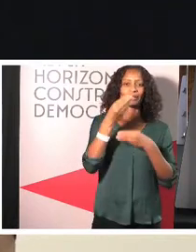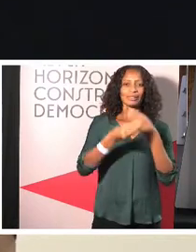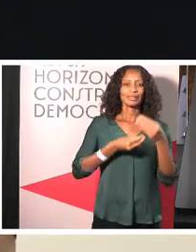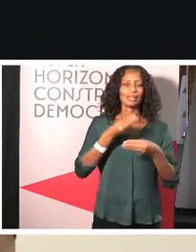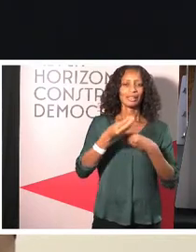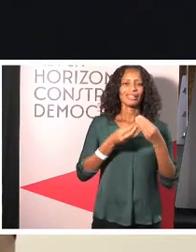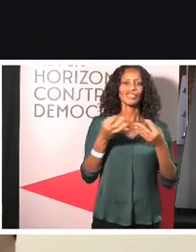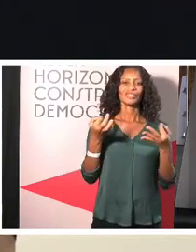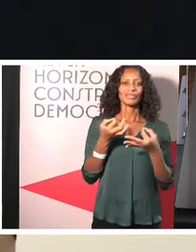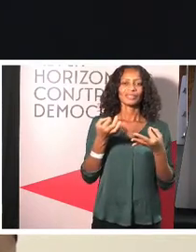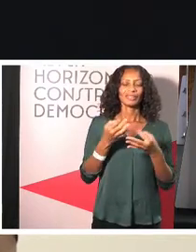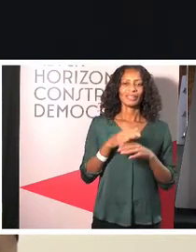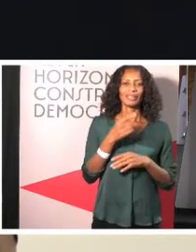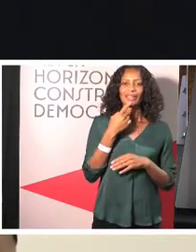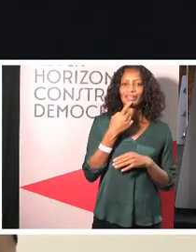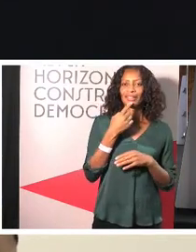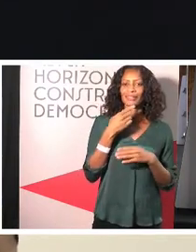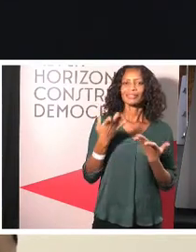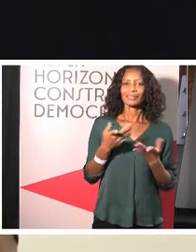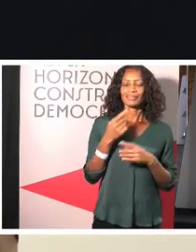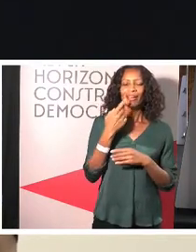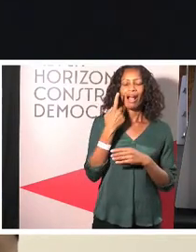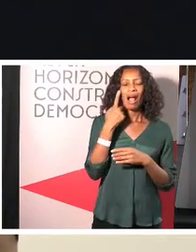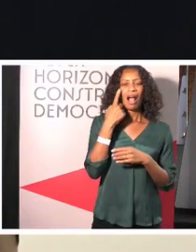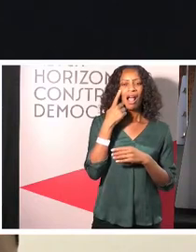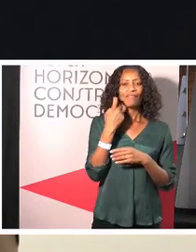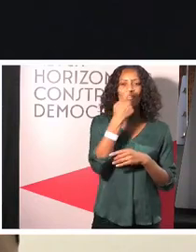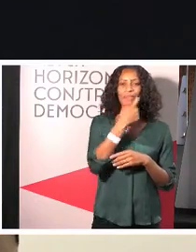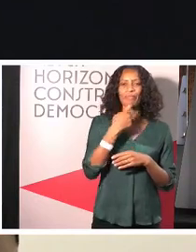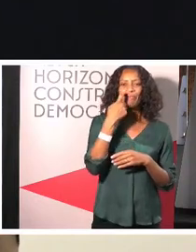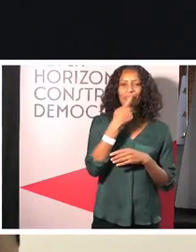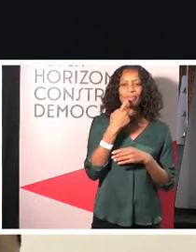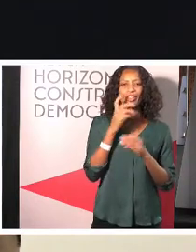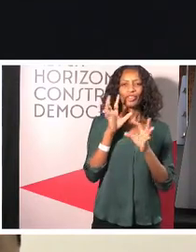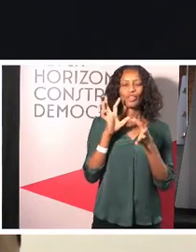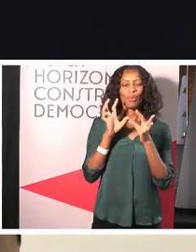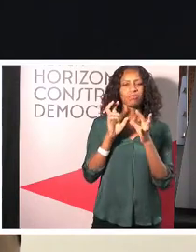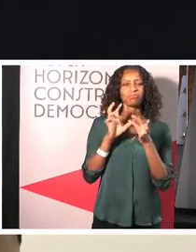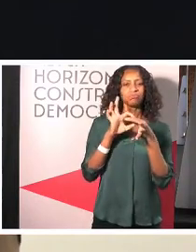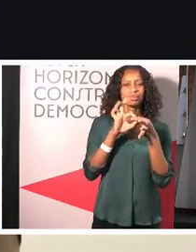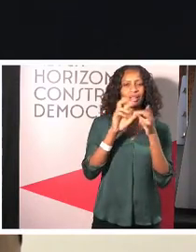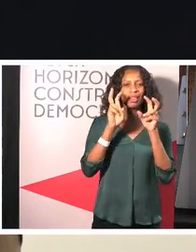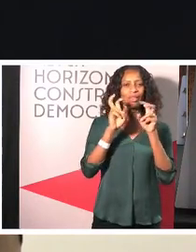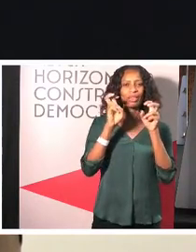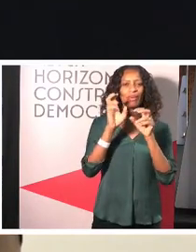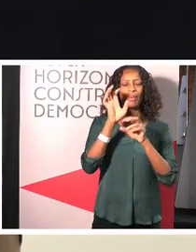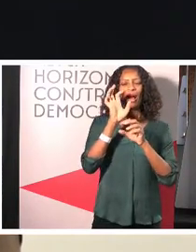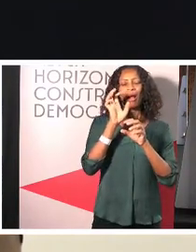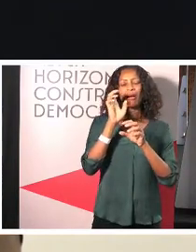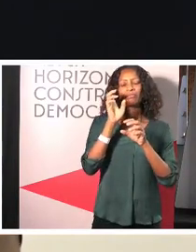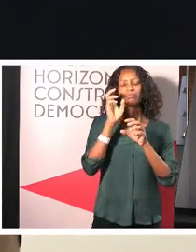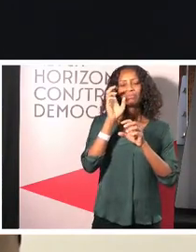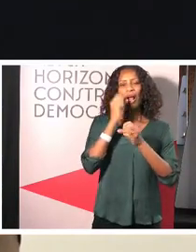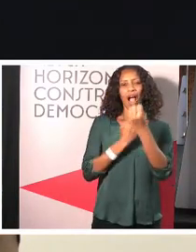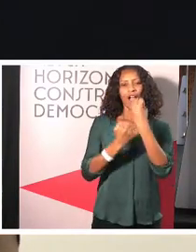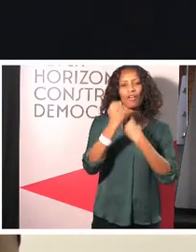y voy a tratar de desmontar estos mitos, ¿no? Y para ello voy a empezar, que creo que esto es muy importante, repensando nuestras propias posiciones. Creo que es